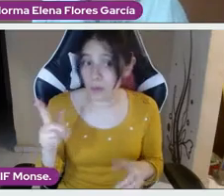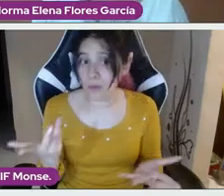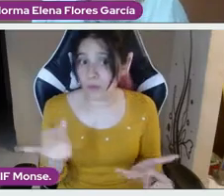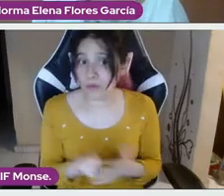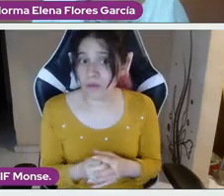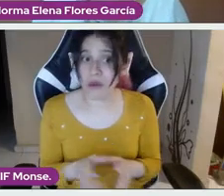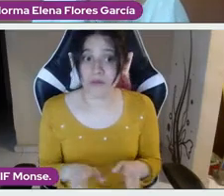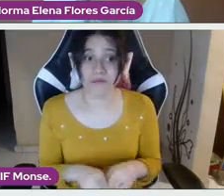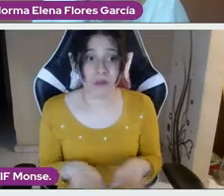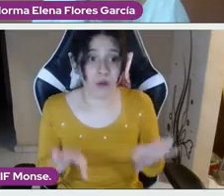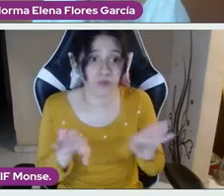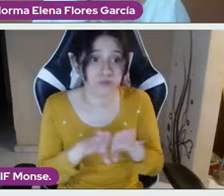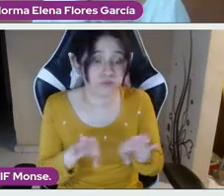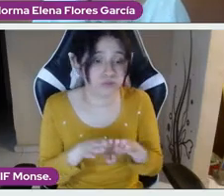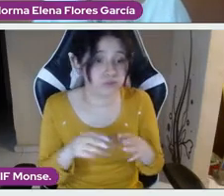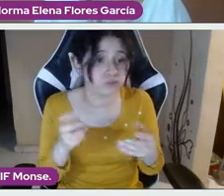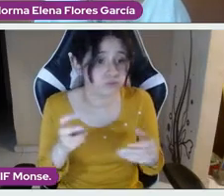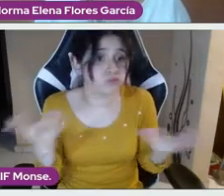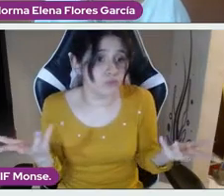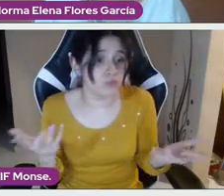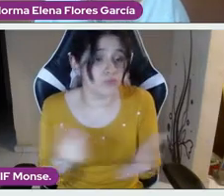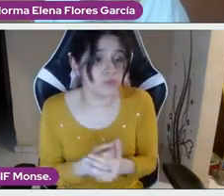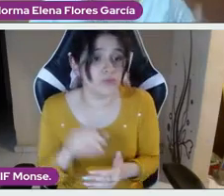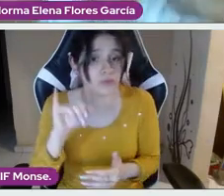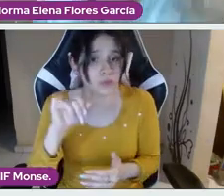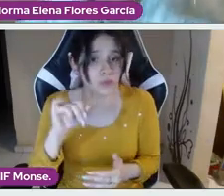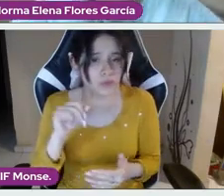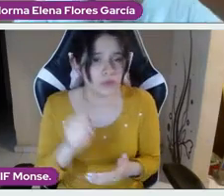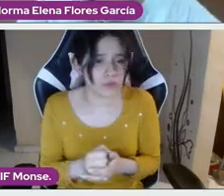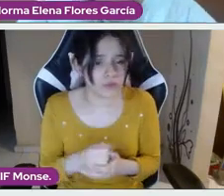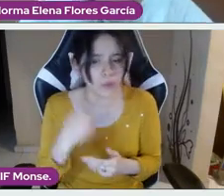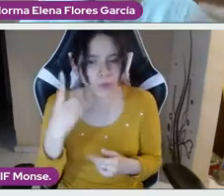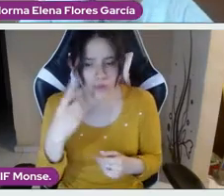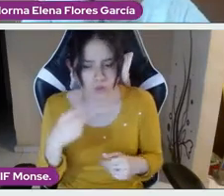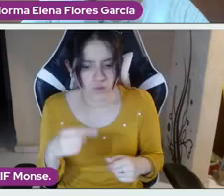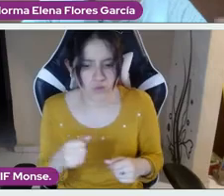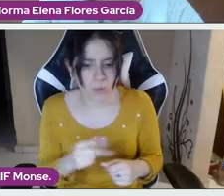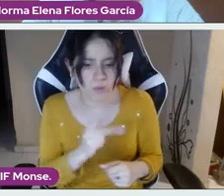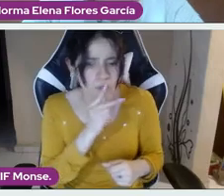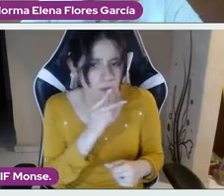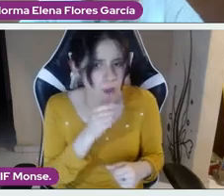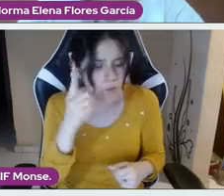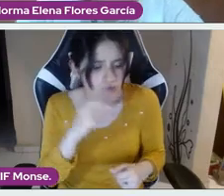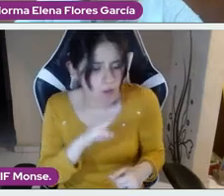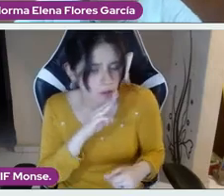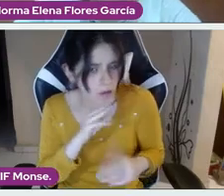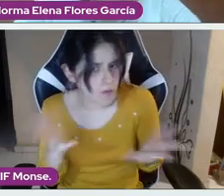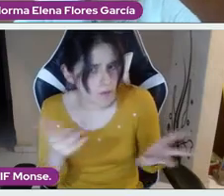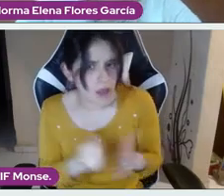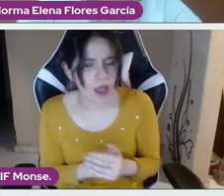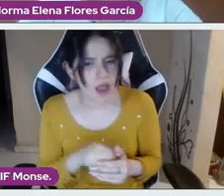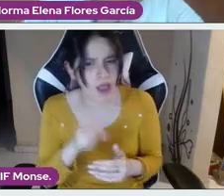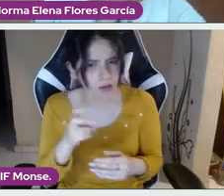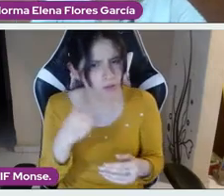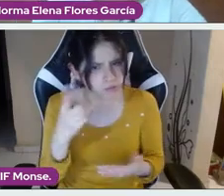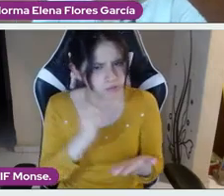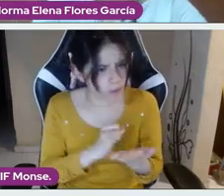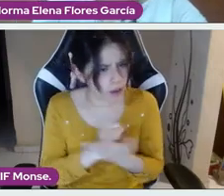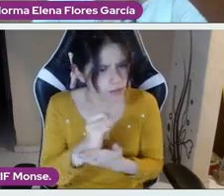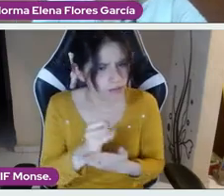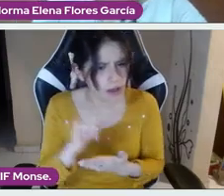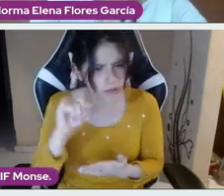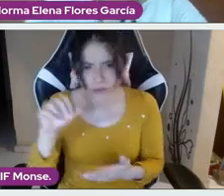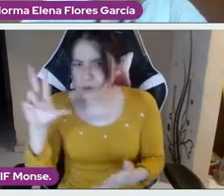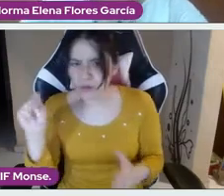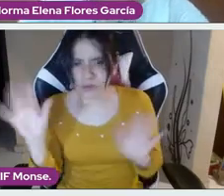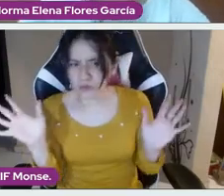sería esta función, si es monoparental, porque es una decisión, pues, o no.